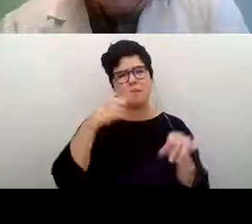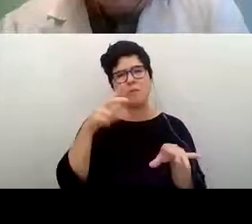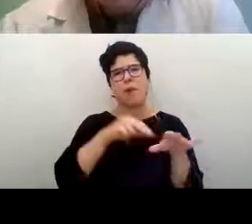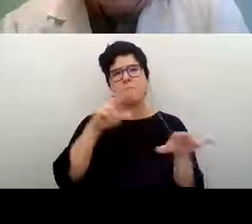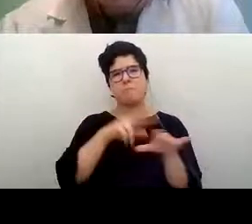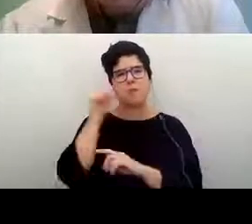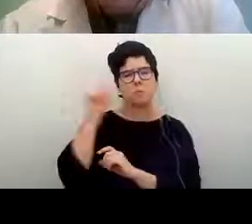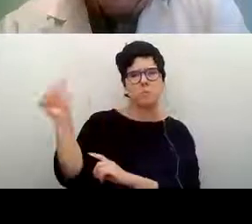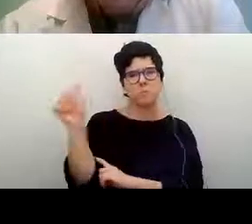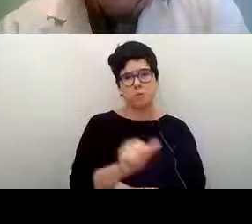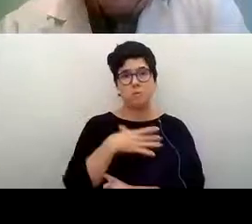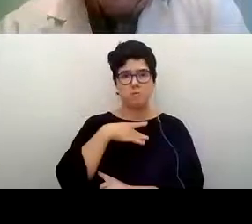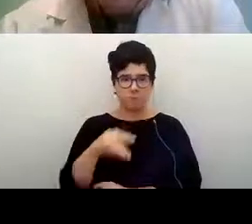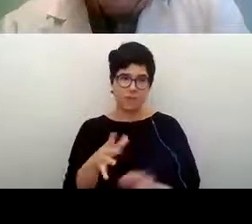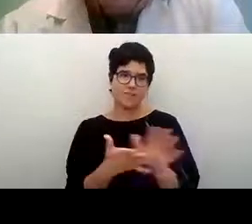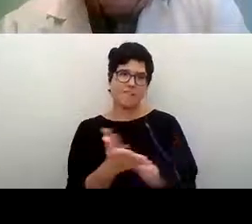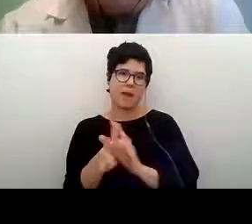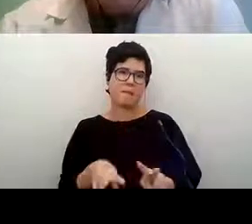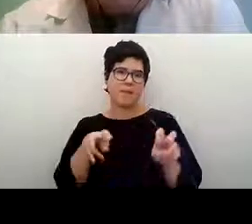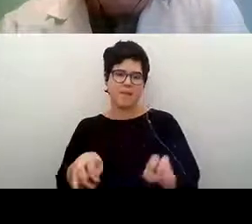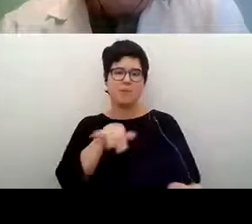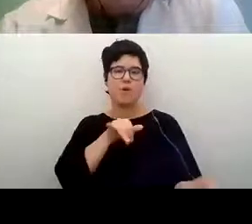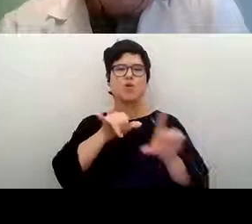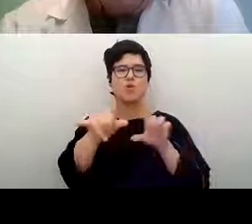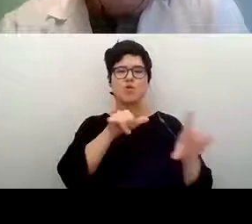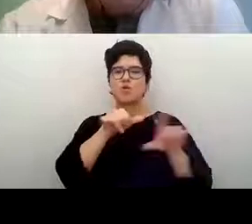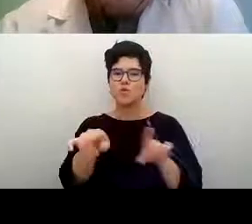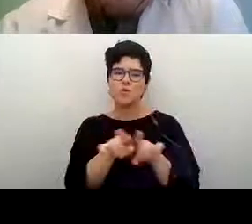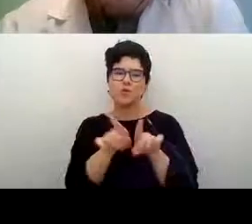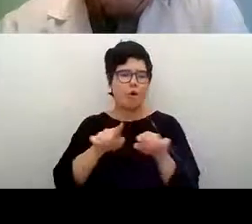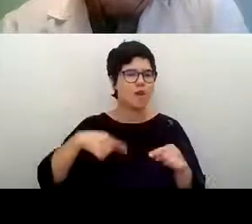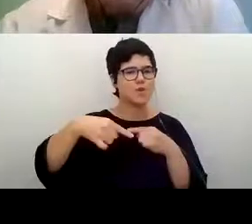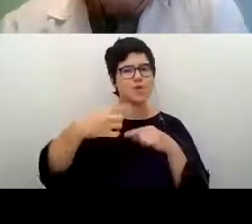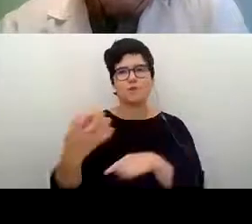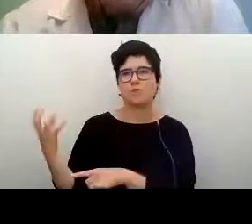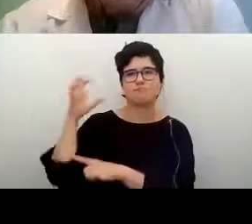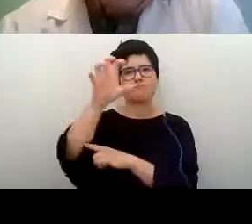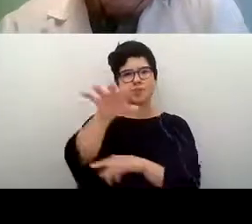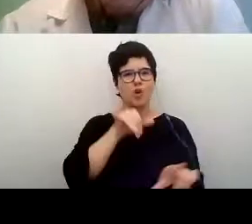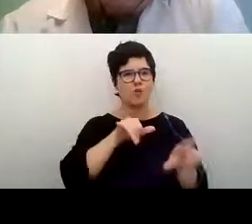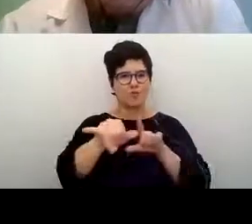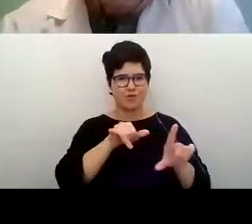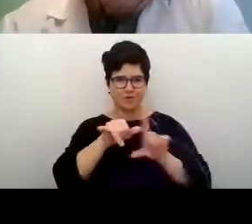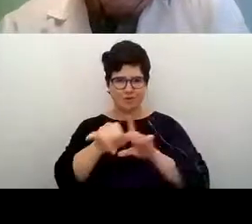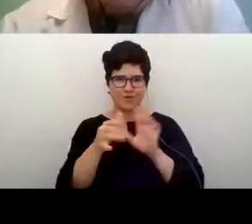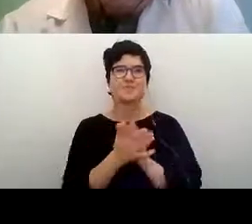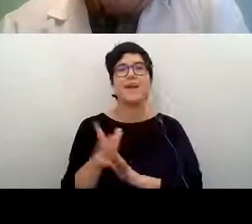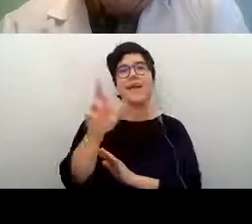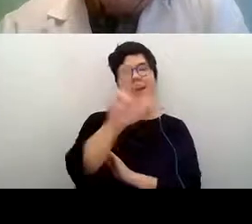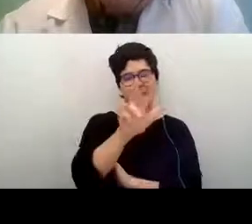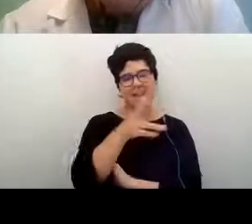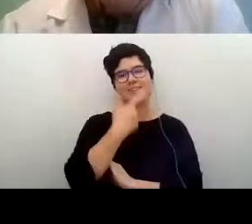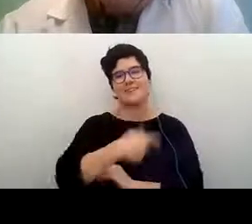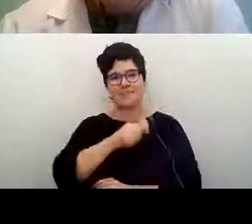al principio al menos, en YouTube, ¿vale? Que lo colgaré como todos los días en nuestra página oficial de YouTube de LR Health and Beauty España.